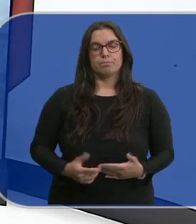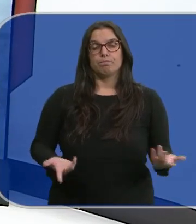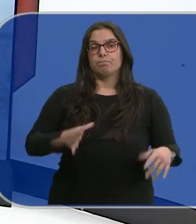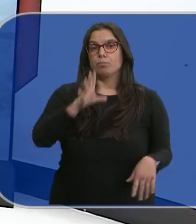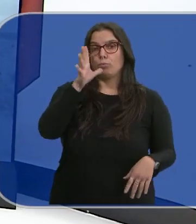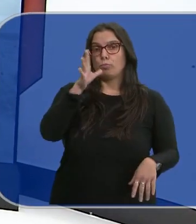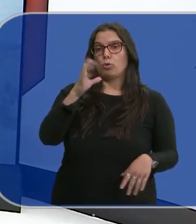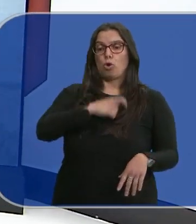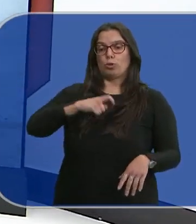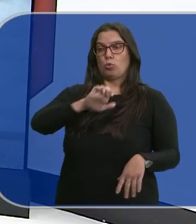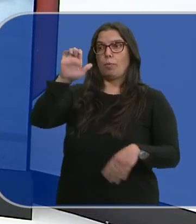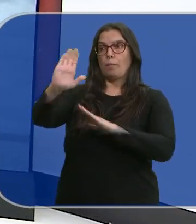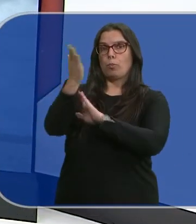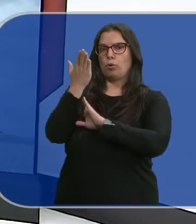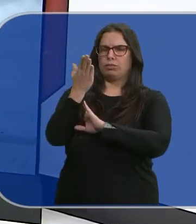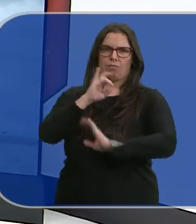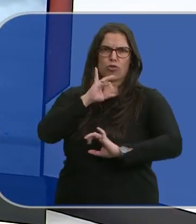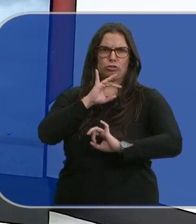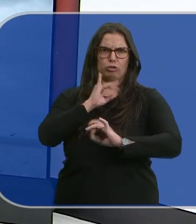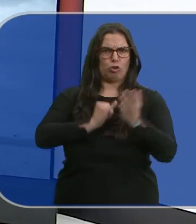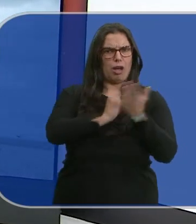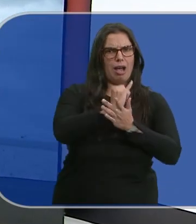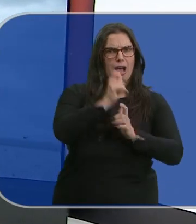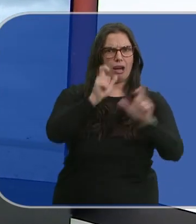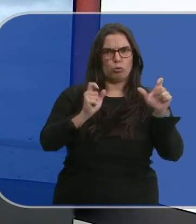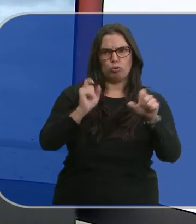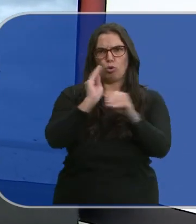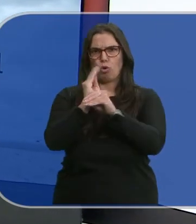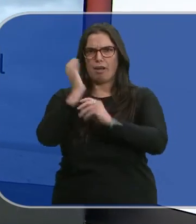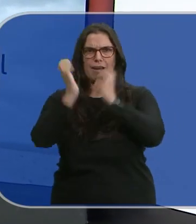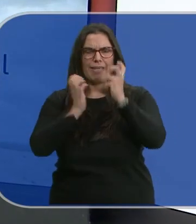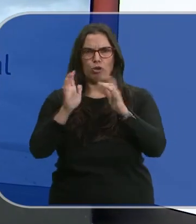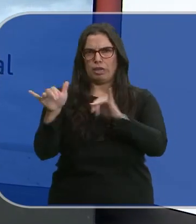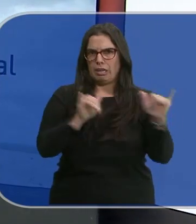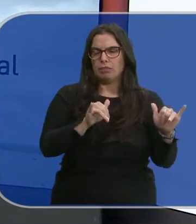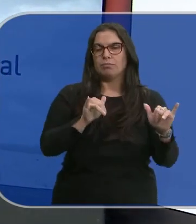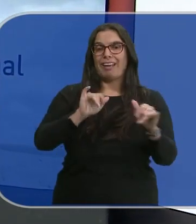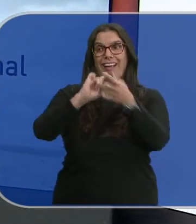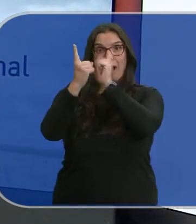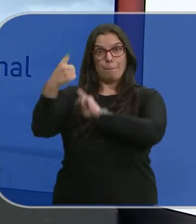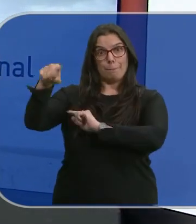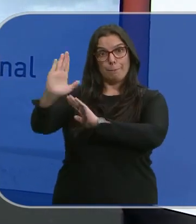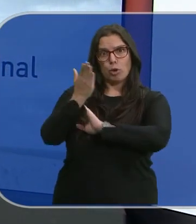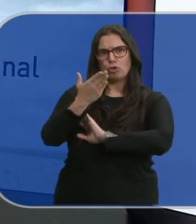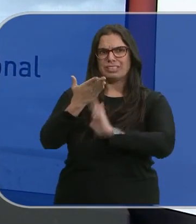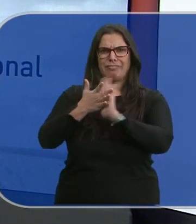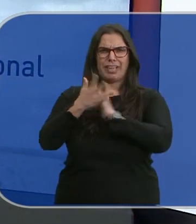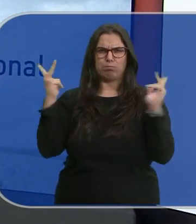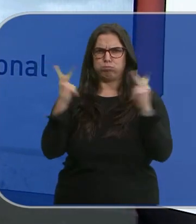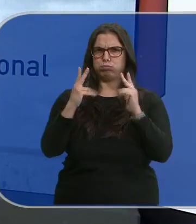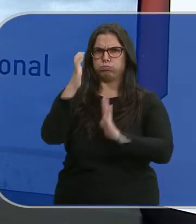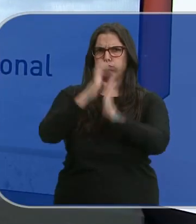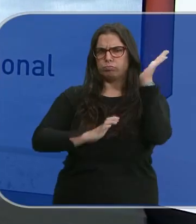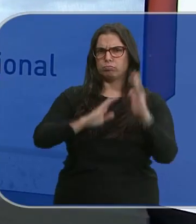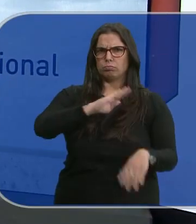Porque la propuesta de la Comisión Europea no satisface a los agricultores ni a los ganaderos. Los cambios en la PAC generarán, dicen, un fuerte recorte y